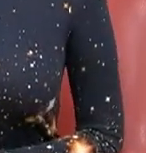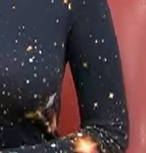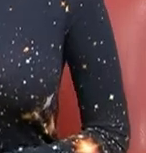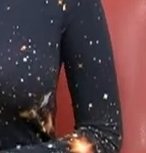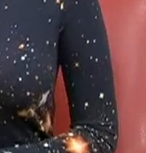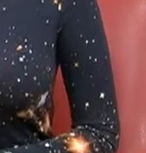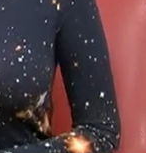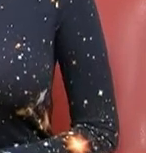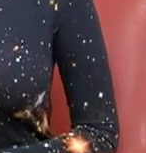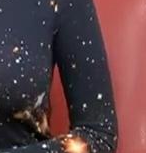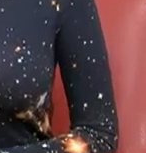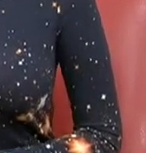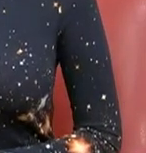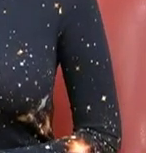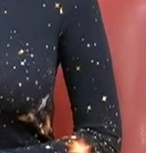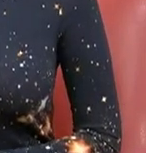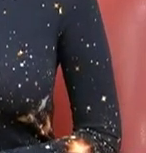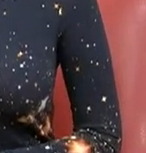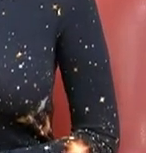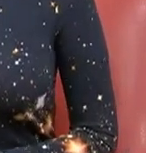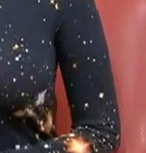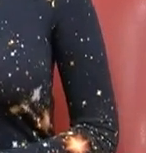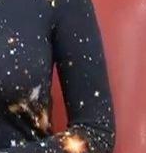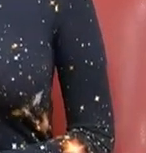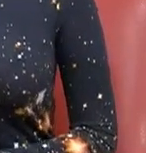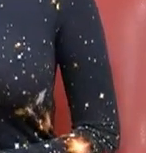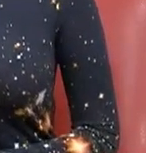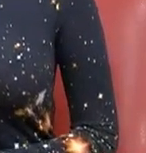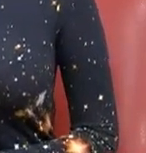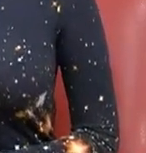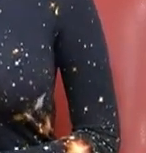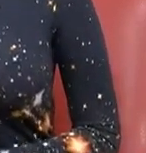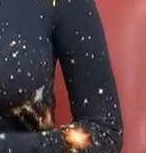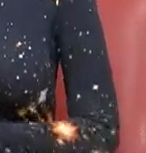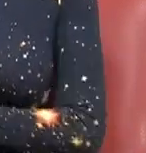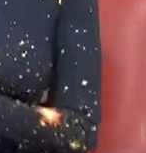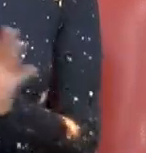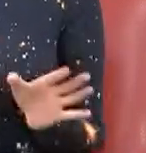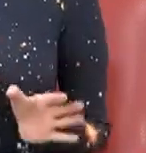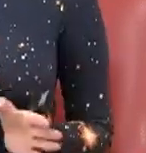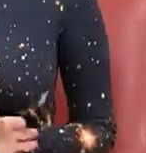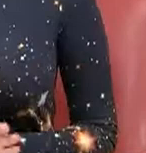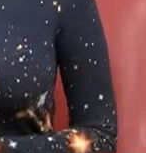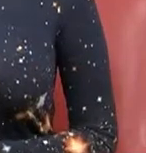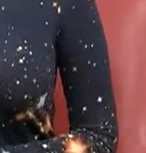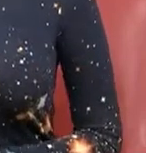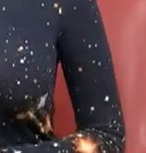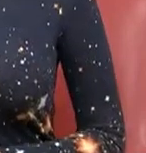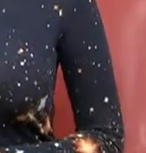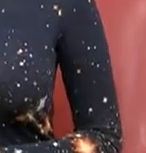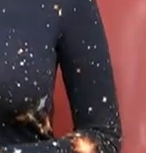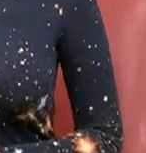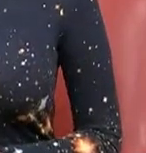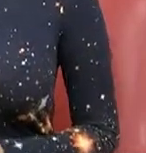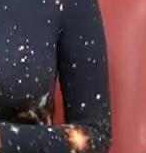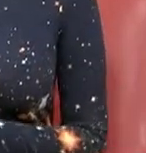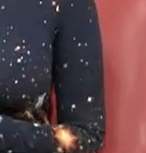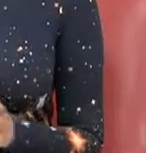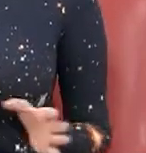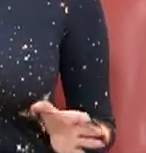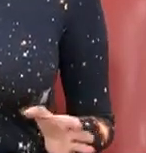desarrollarse en el ámbito científico y tecnológico? Así las cosas con Google. Vámonos a otros temas, a un tema que